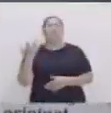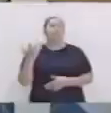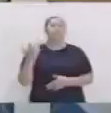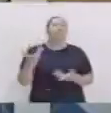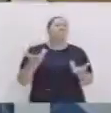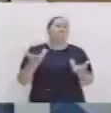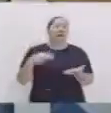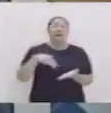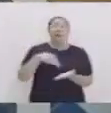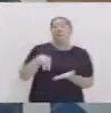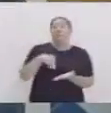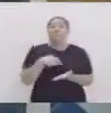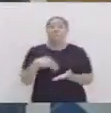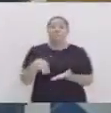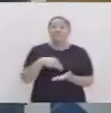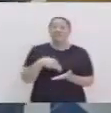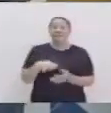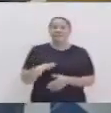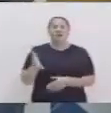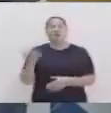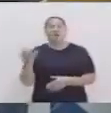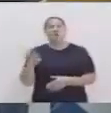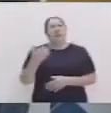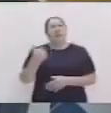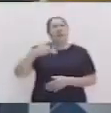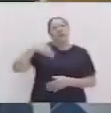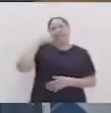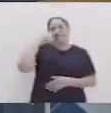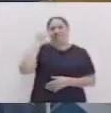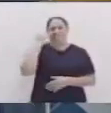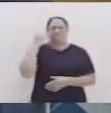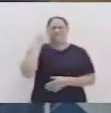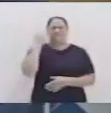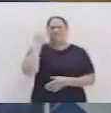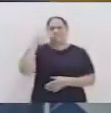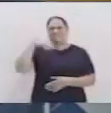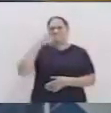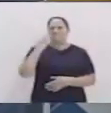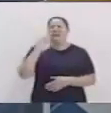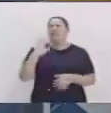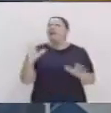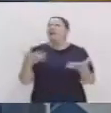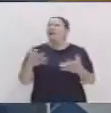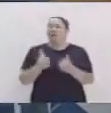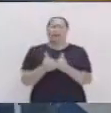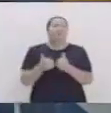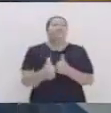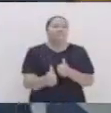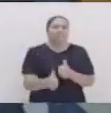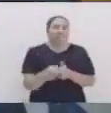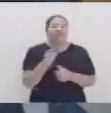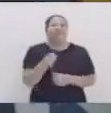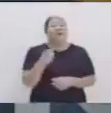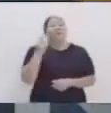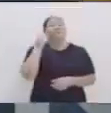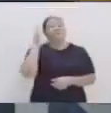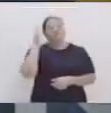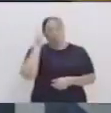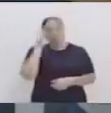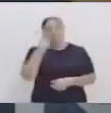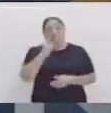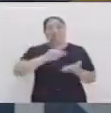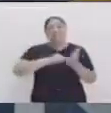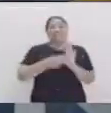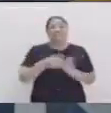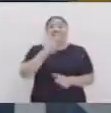baile. ¿Anticipar? Anticipar sería como adelantarse. Ah. Muy bien. ¿Se han dado cuenta? Descubrimos significado